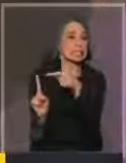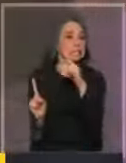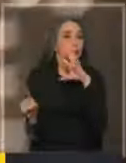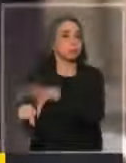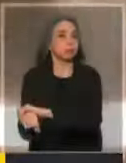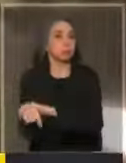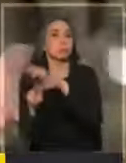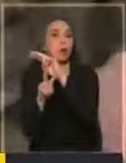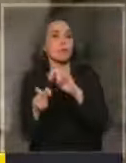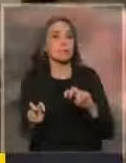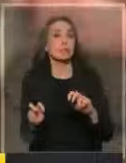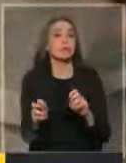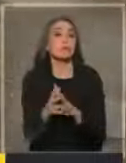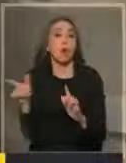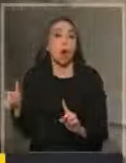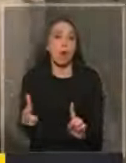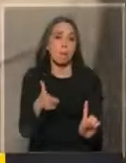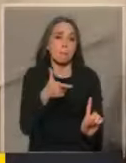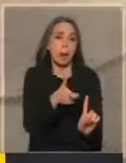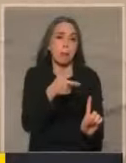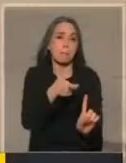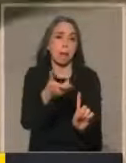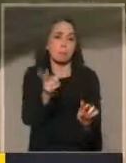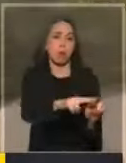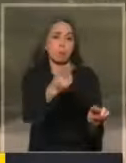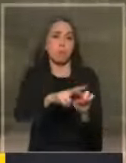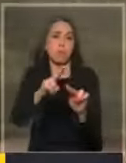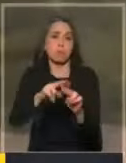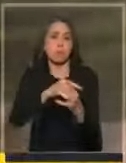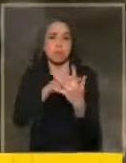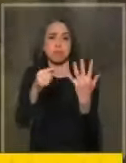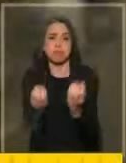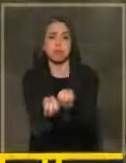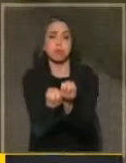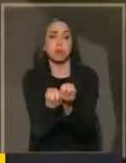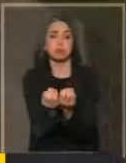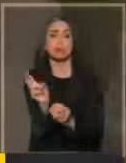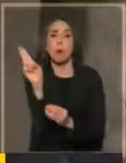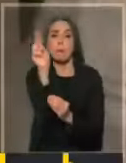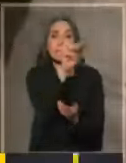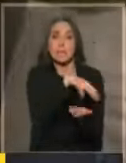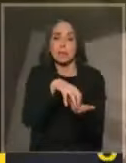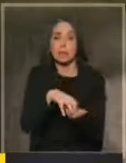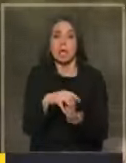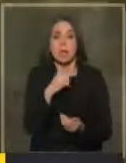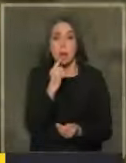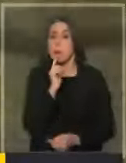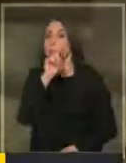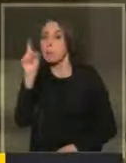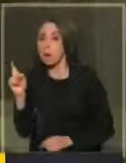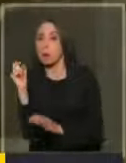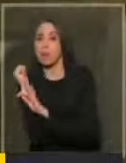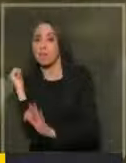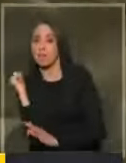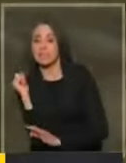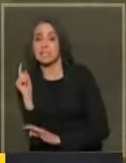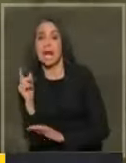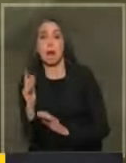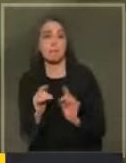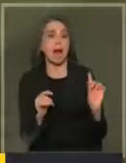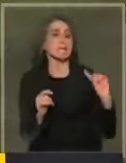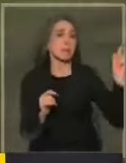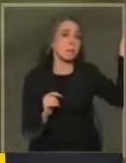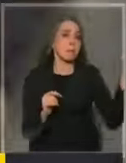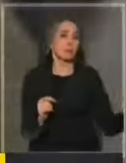raíz de esa gran cantidad de homicidios que ocurrieron en la comuna de La Pintana. ¿Se descarta sicariato? Le preguntábamos, él dice, es parte de la tesis de